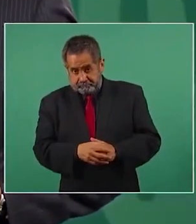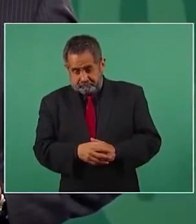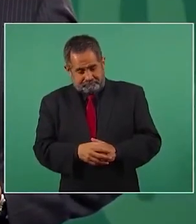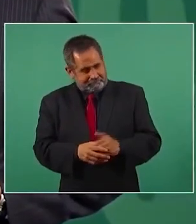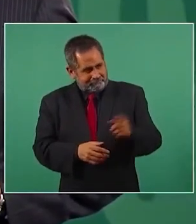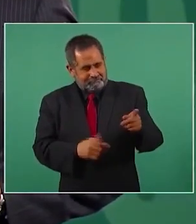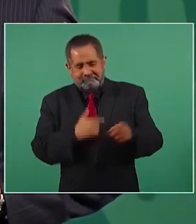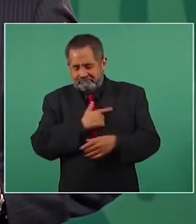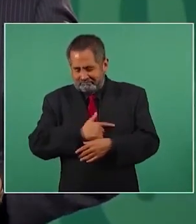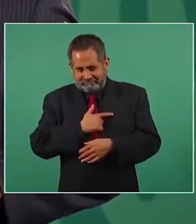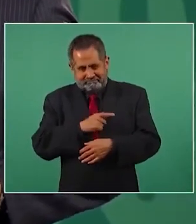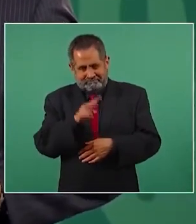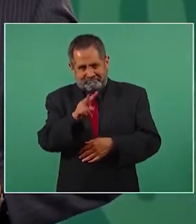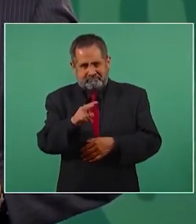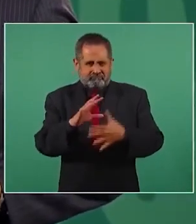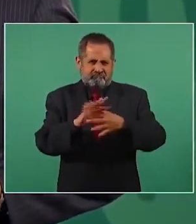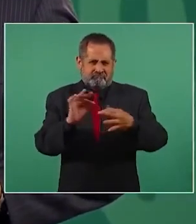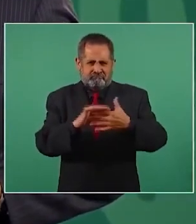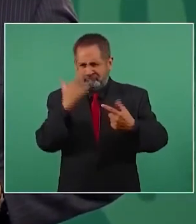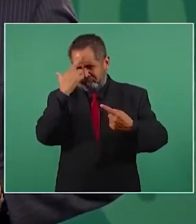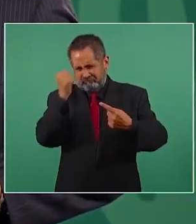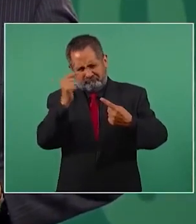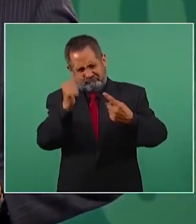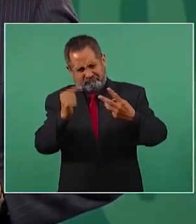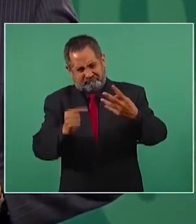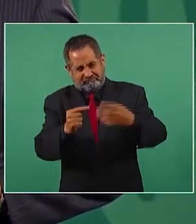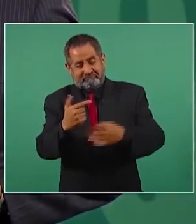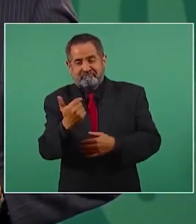gusto toda tu argumentación.